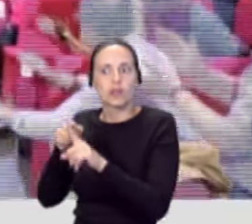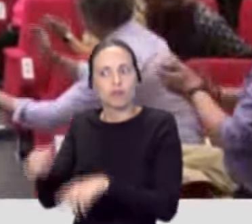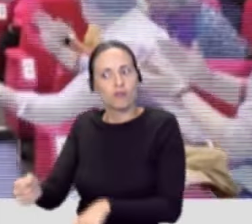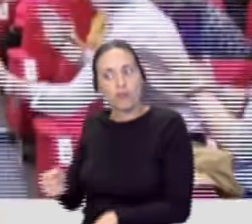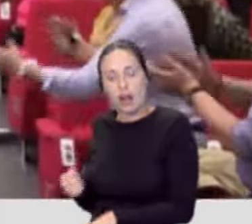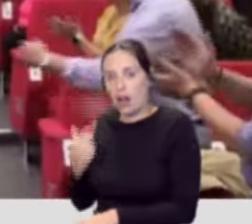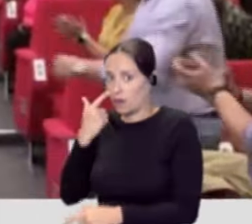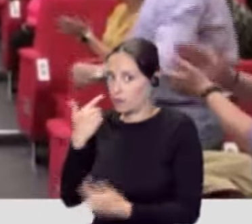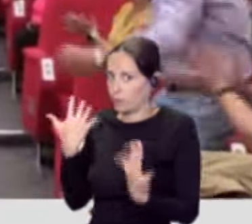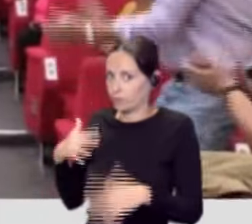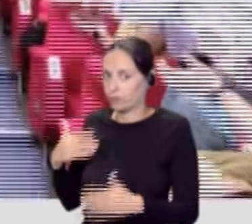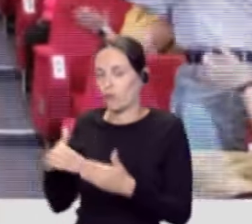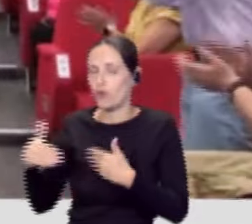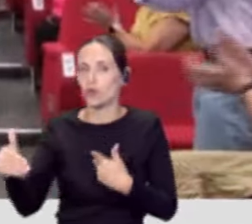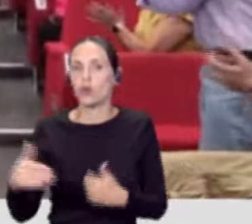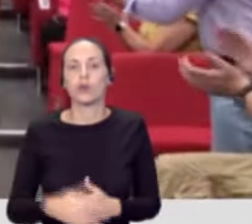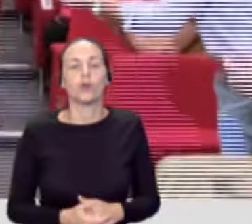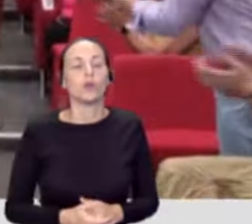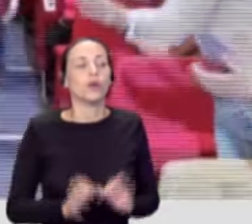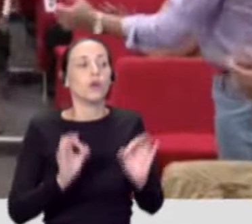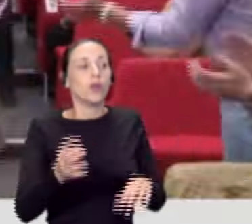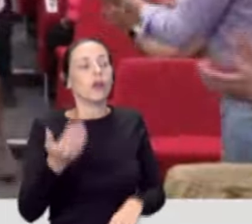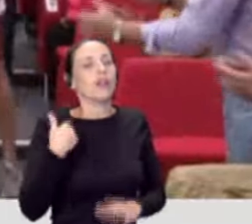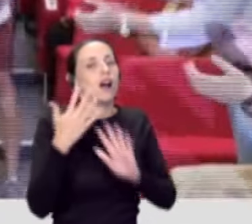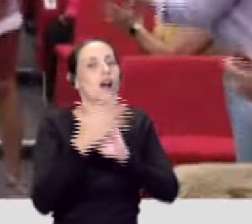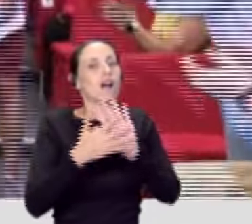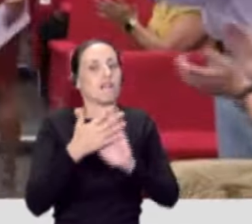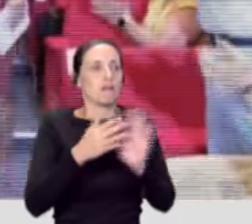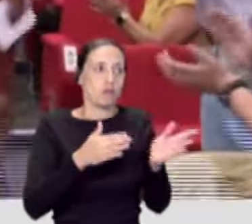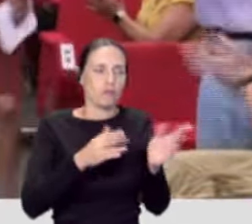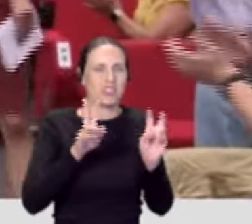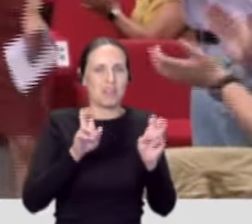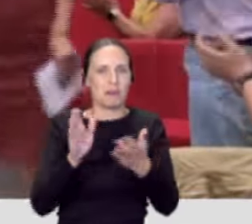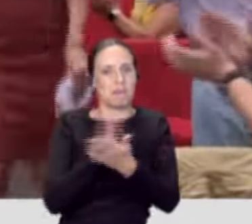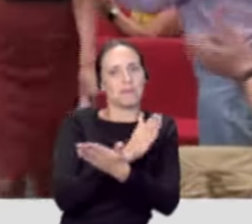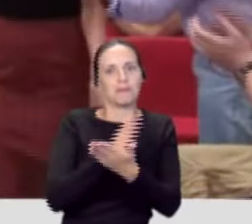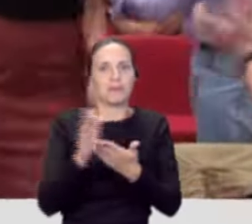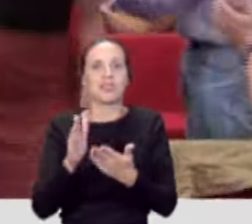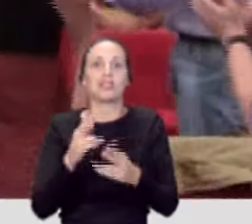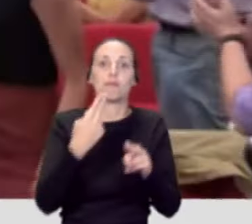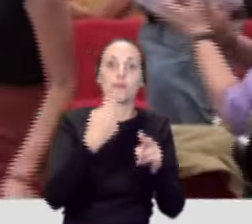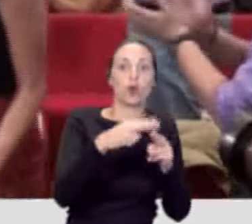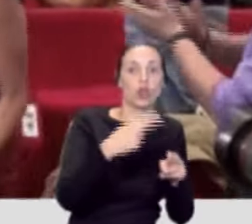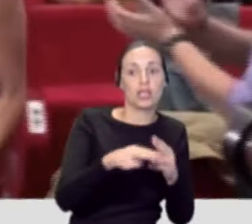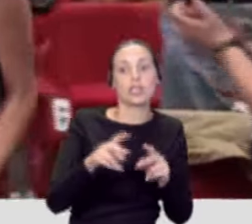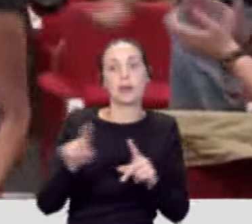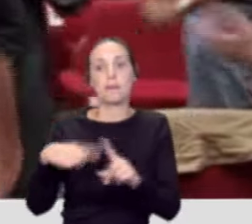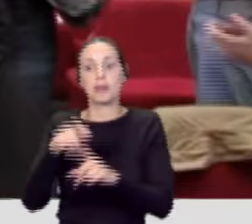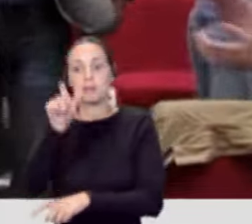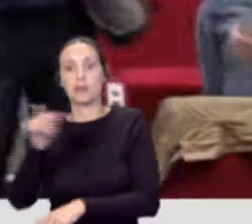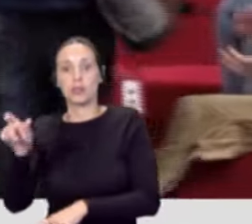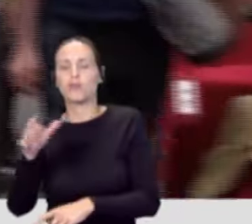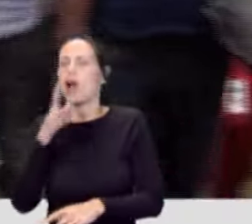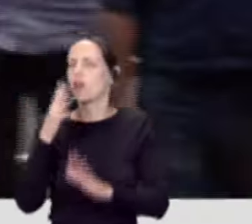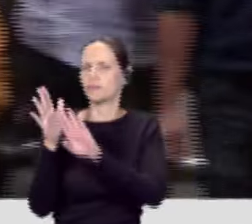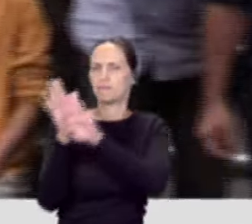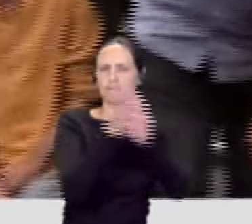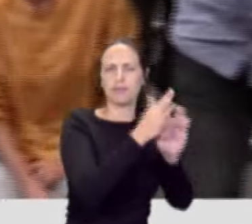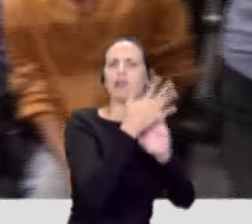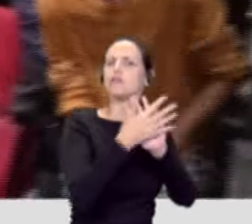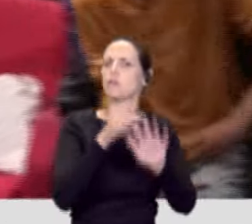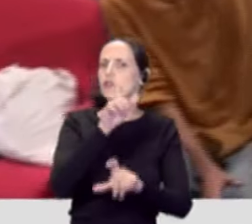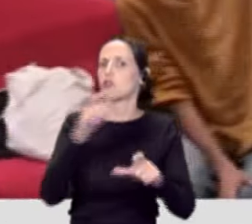¿eh? Hemos hablado, antes hablaba con Samuel un poco de la parte política de esta dimisión por parte de Íñigo y Rejón. Nos centramos ahora en las víctimas, vamos a hablar de esas mujeres